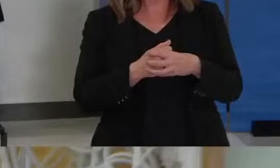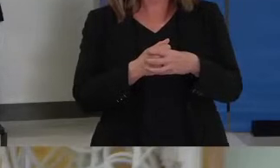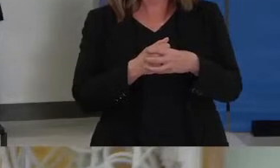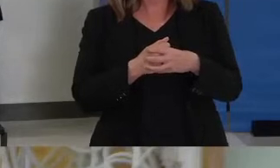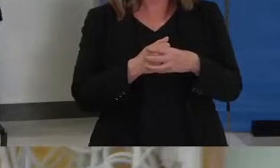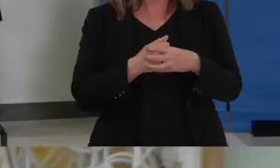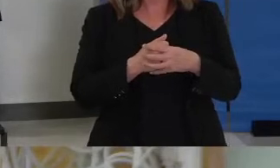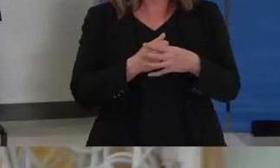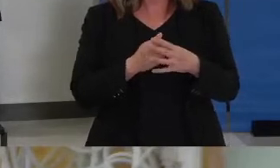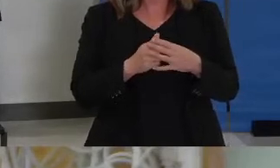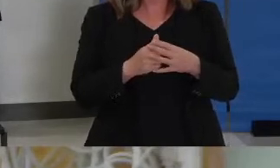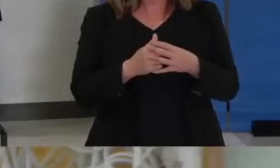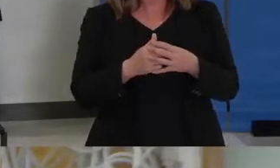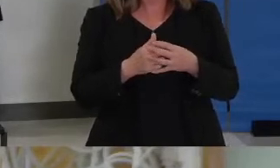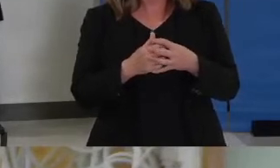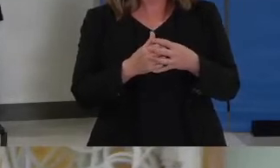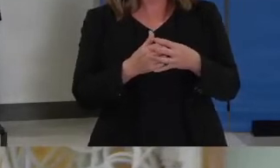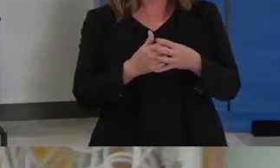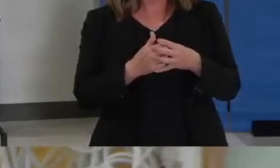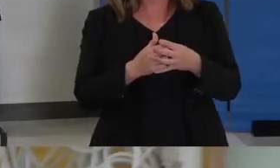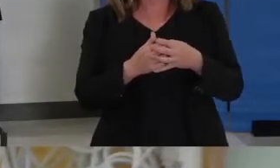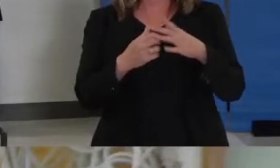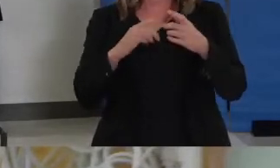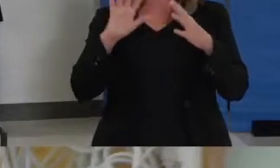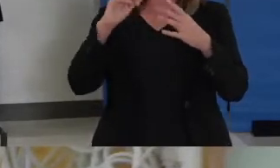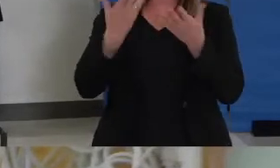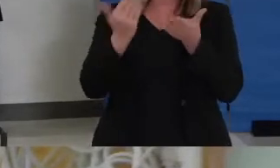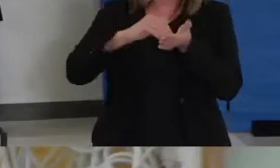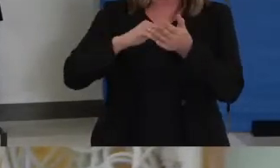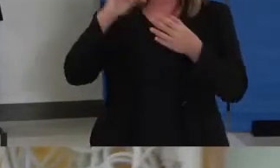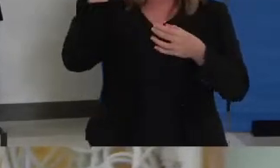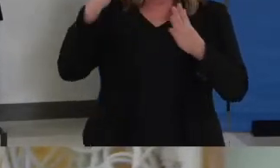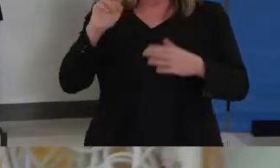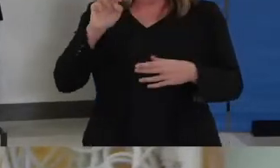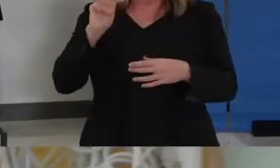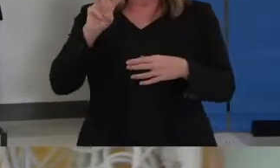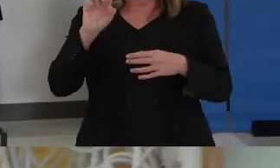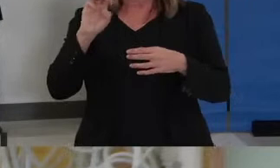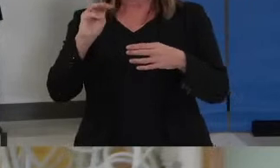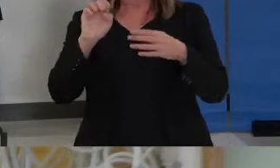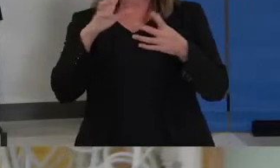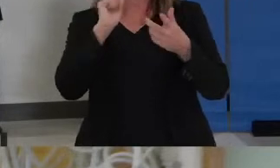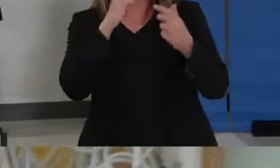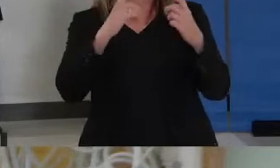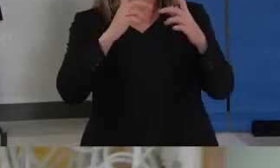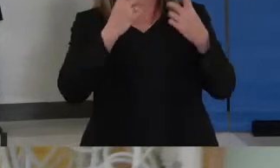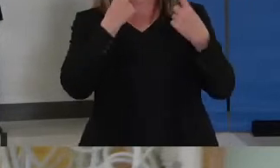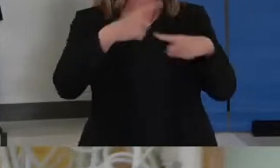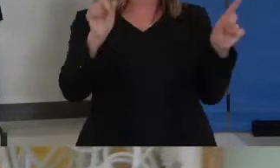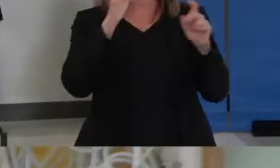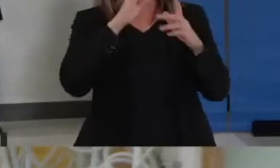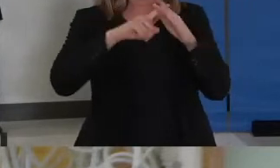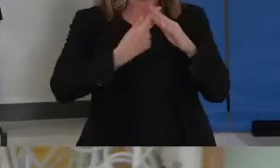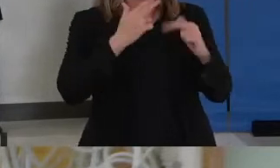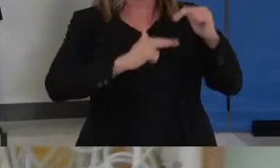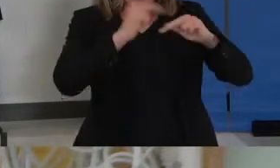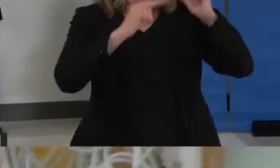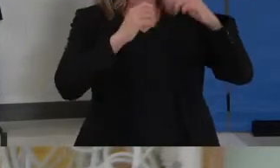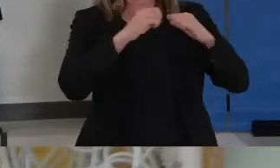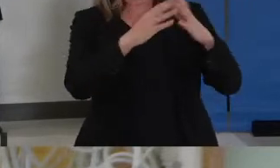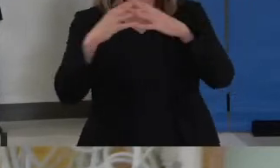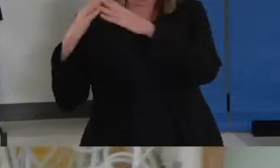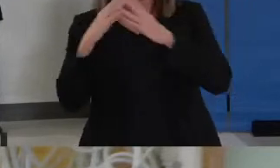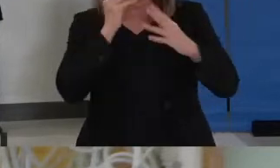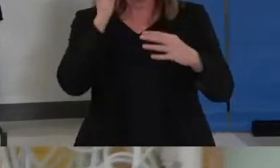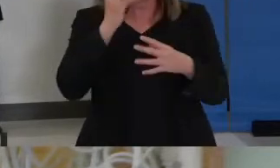Newsom ha declarado la construcción de vivienda como su prioridad número 1. Hacer de esto una prioridad